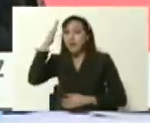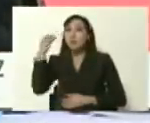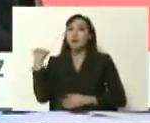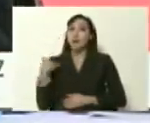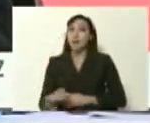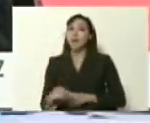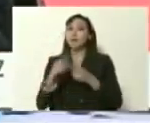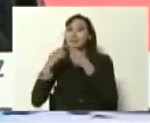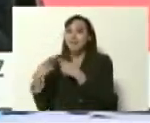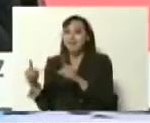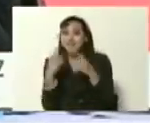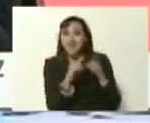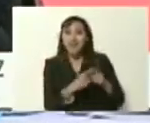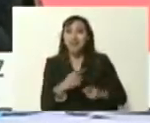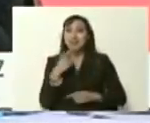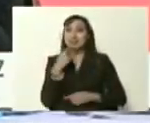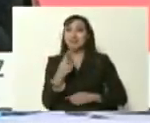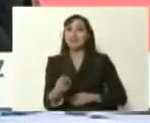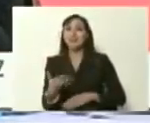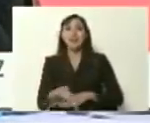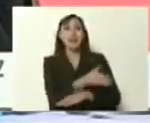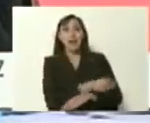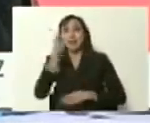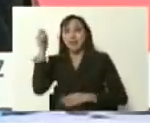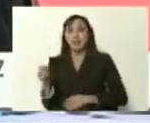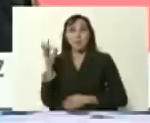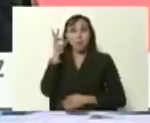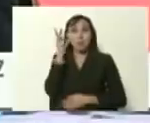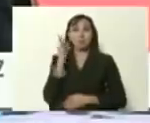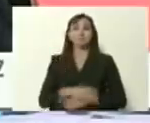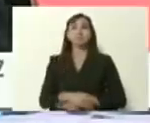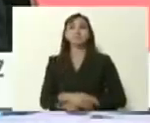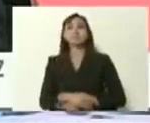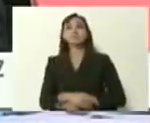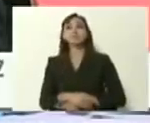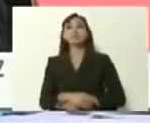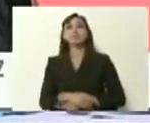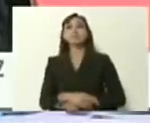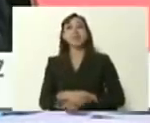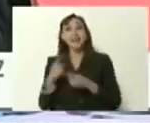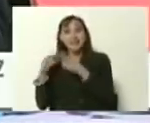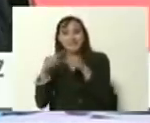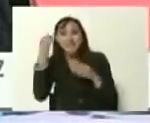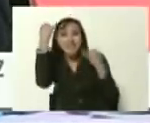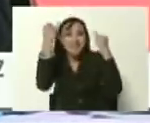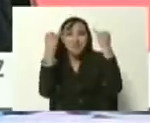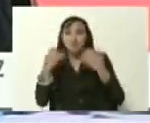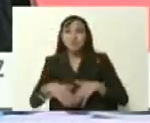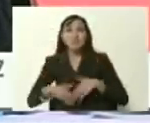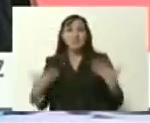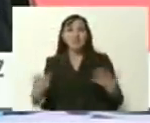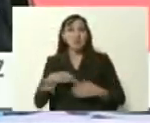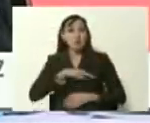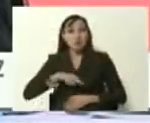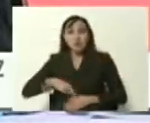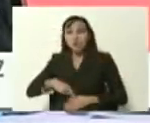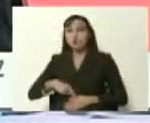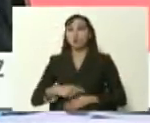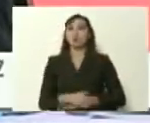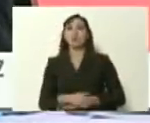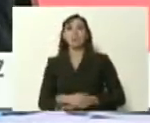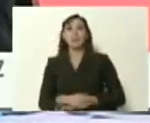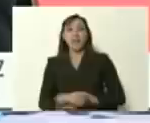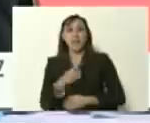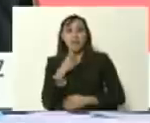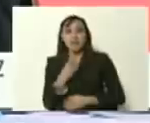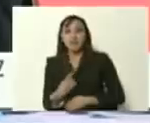las diferencias, como decía la diputada Carola Chávez, como hemos hablado tanto de las diferencias, como nos hemos tuiteado tanto las diferencias,